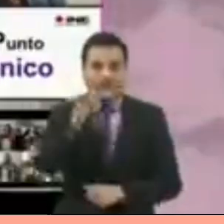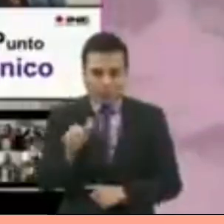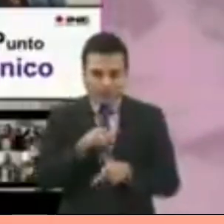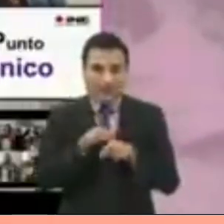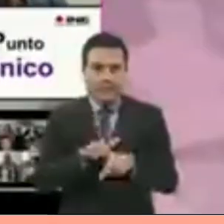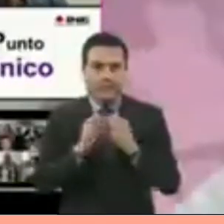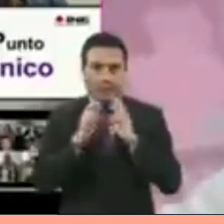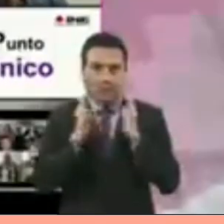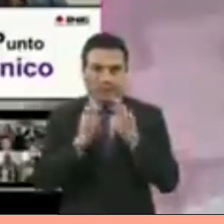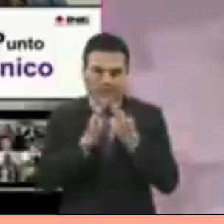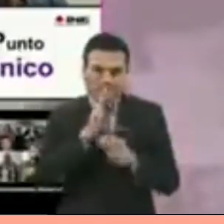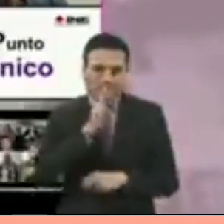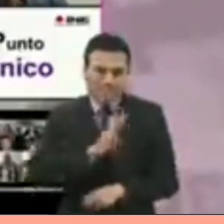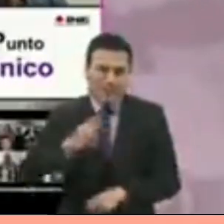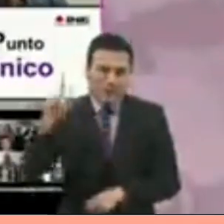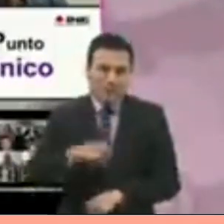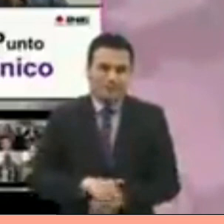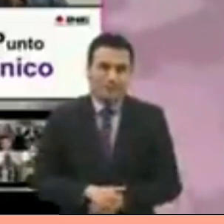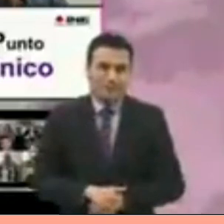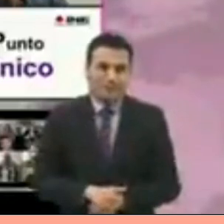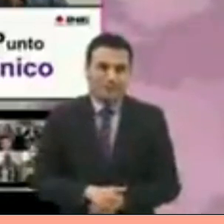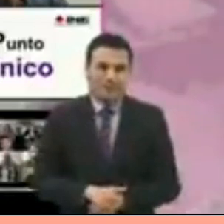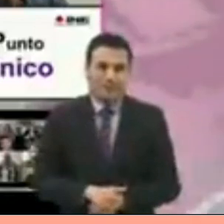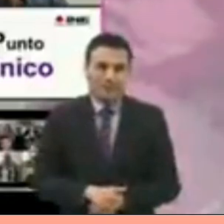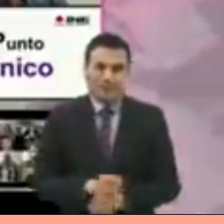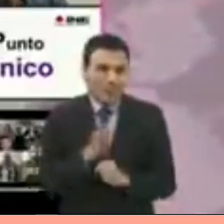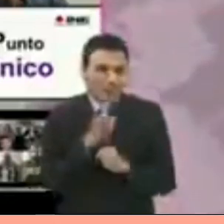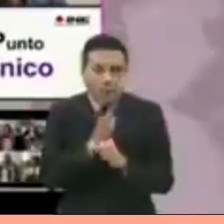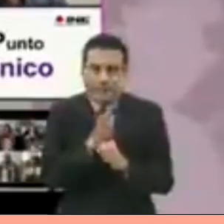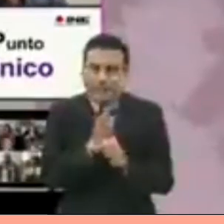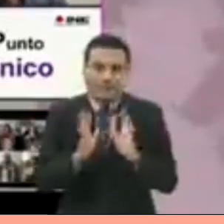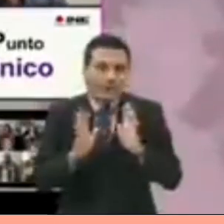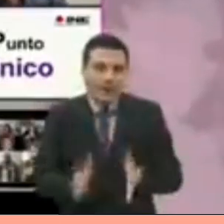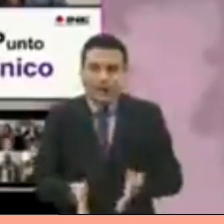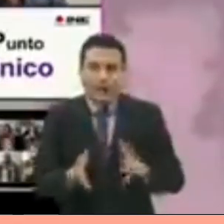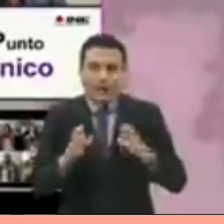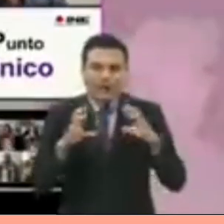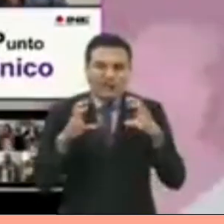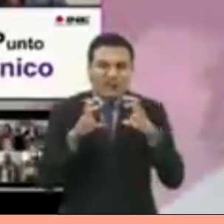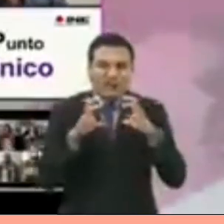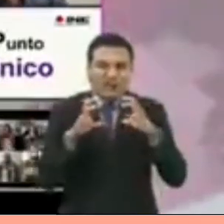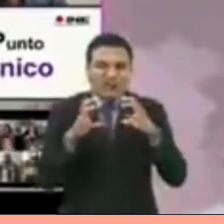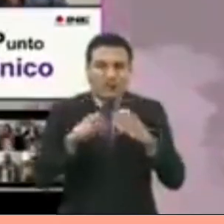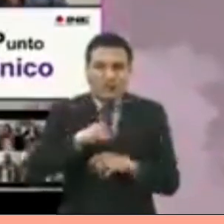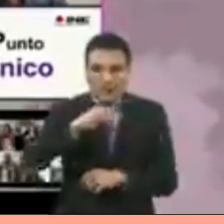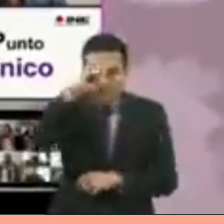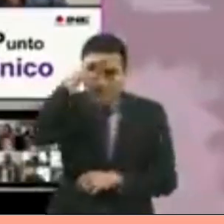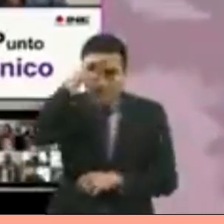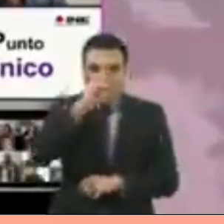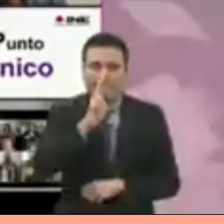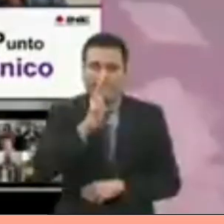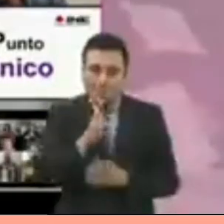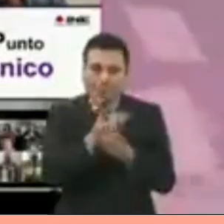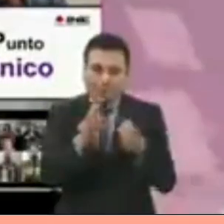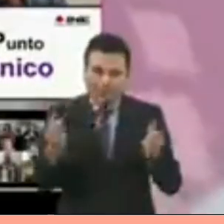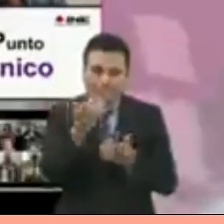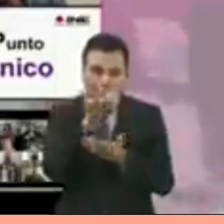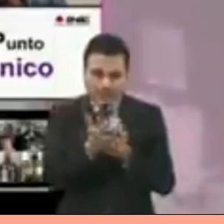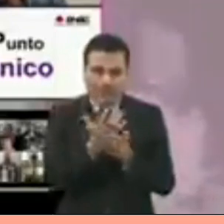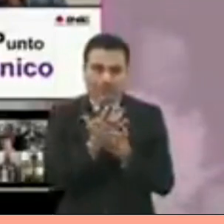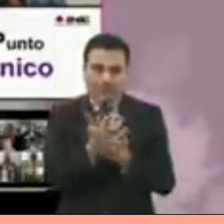de una sesión que se ha estresado innecesariamente y que, me parece, debe reconducirse.